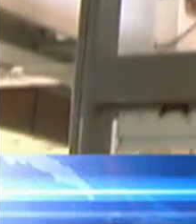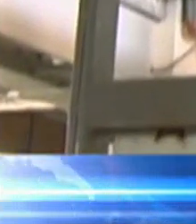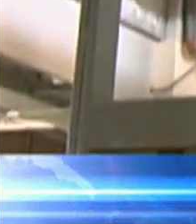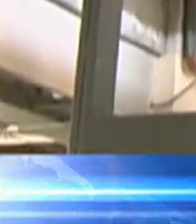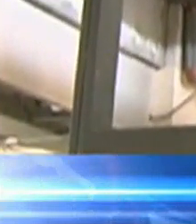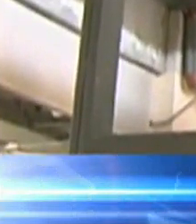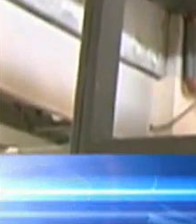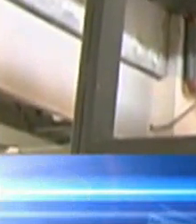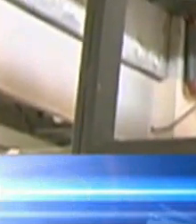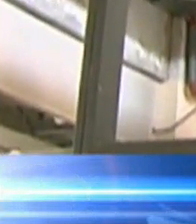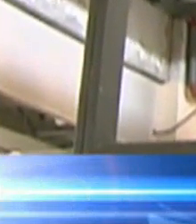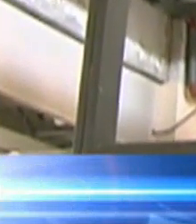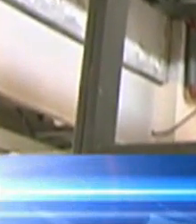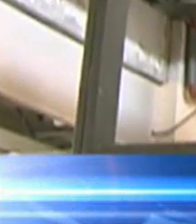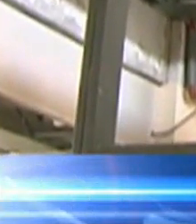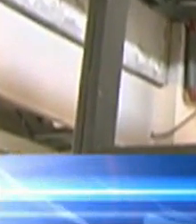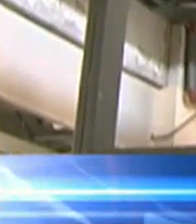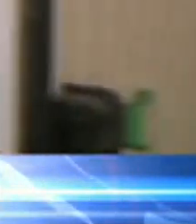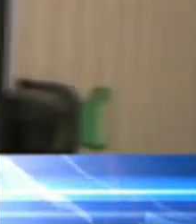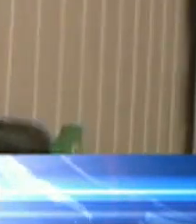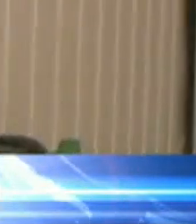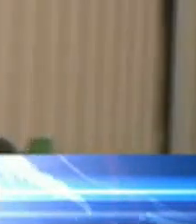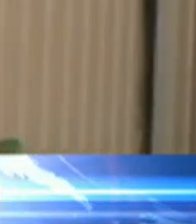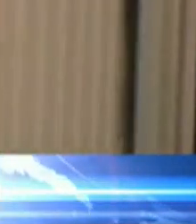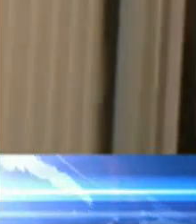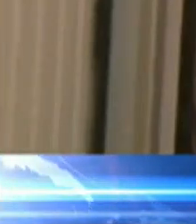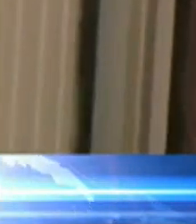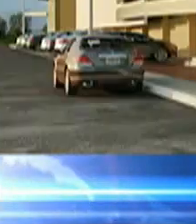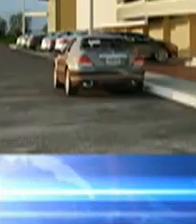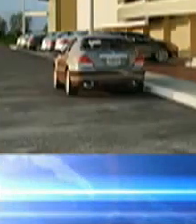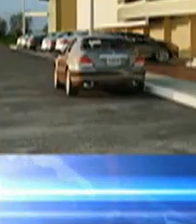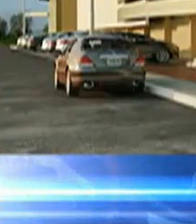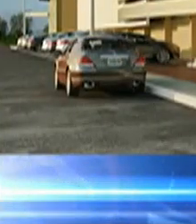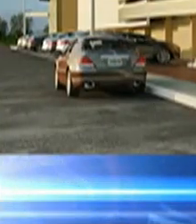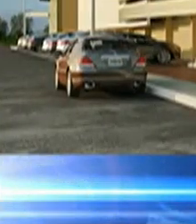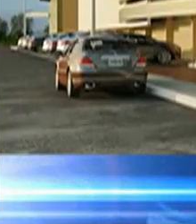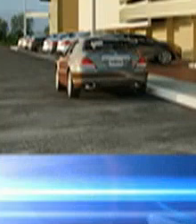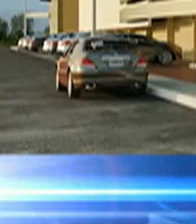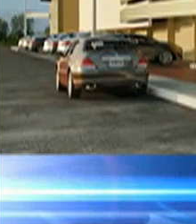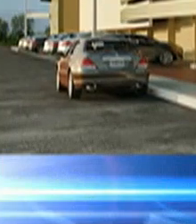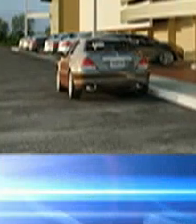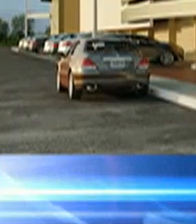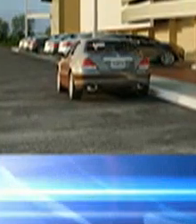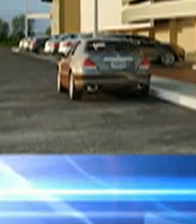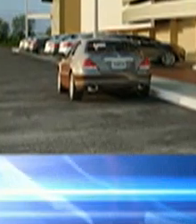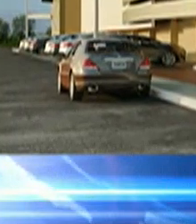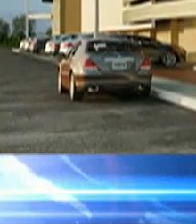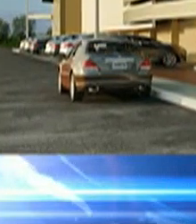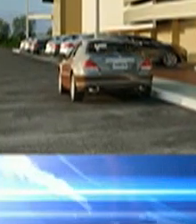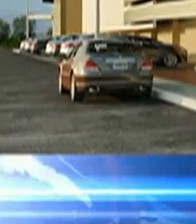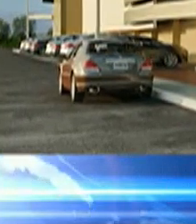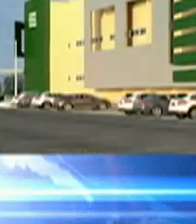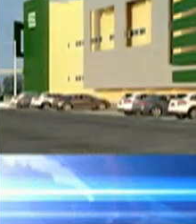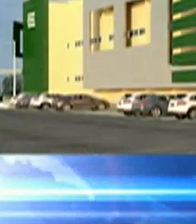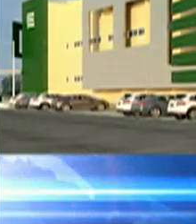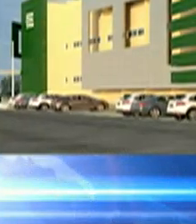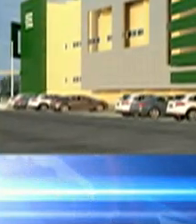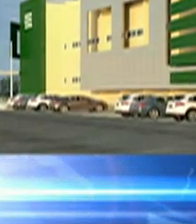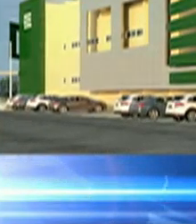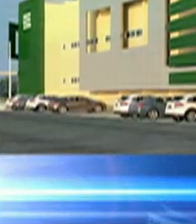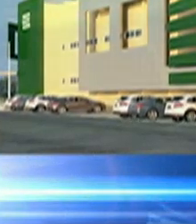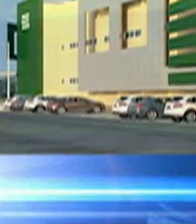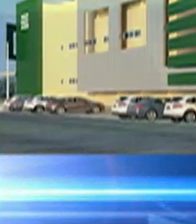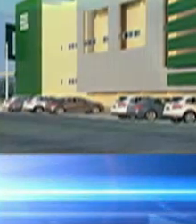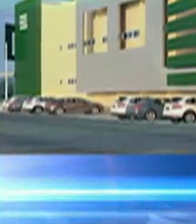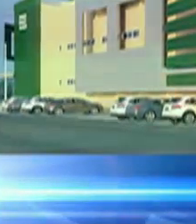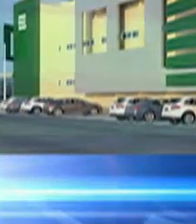Avanza la construcción de un nuevo mercado. Conozca dónde y cuándo estará listo. Todo esto y mucho más en